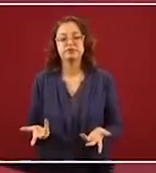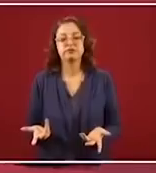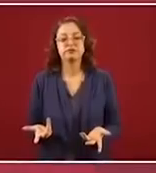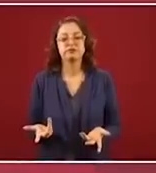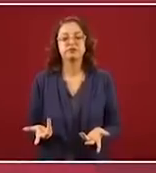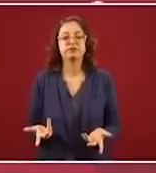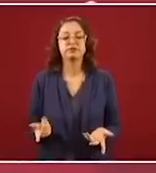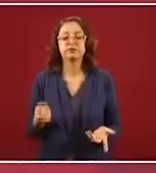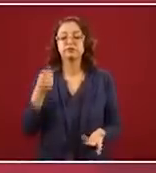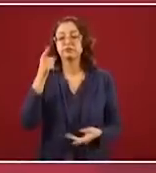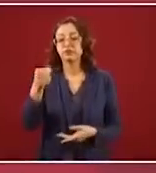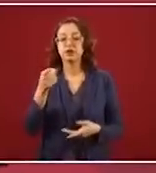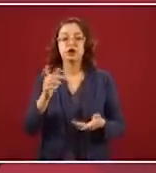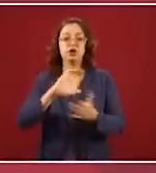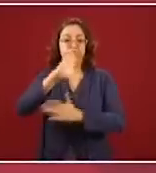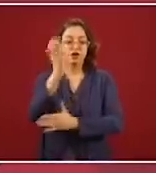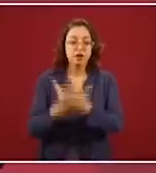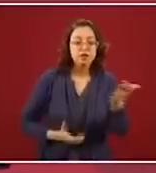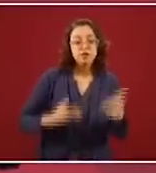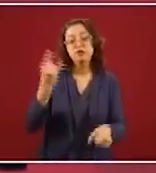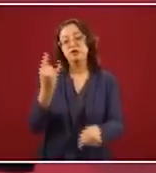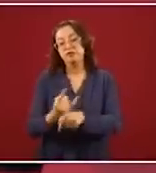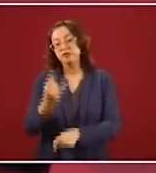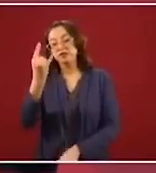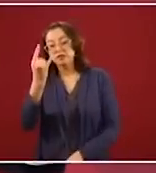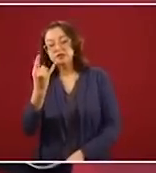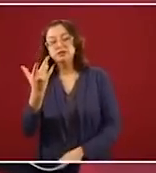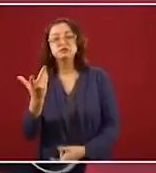la empresa seguía cobrando